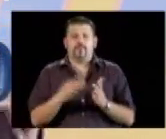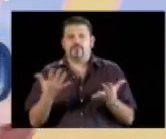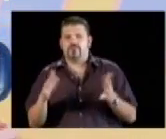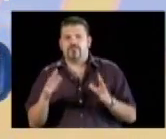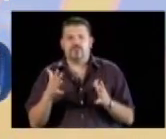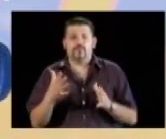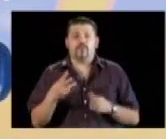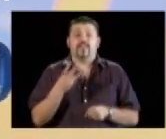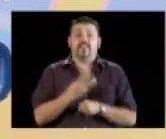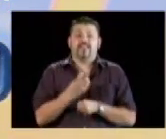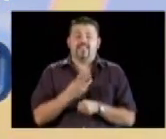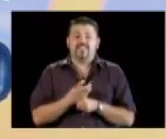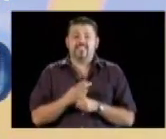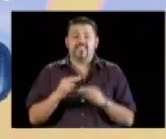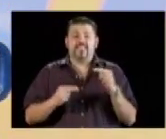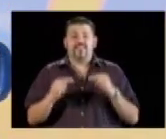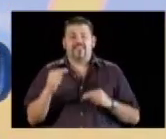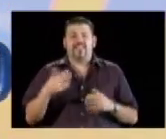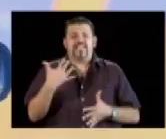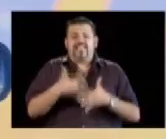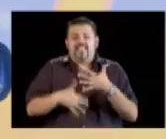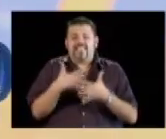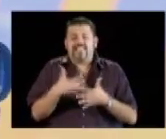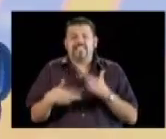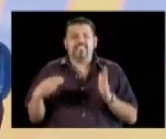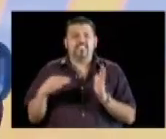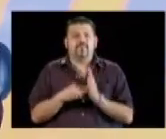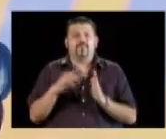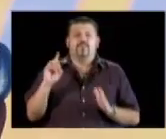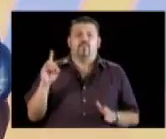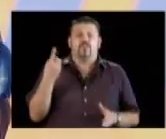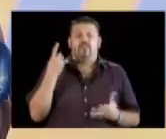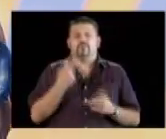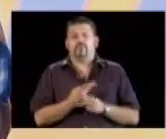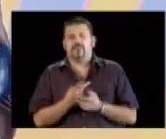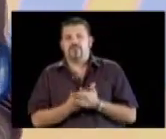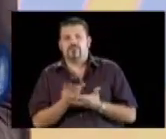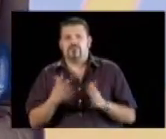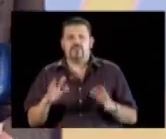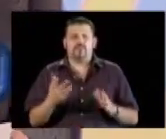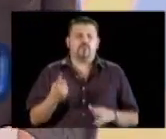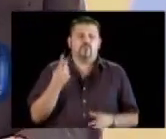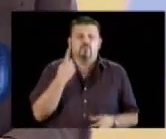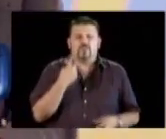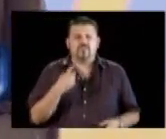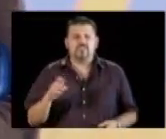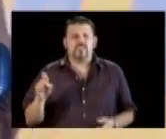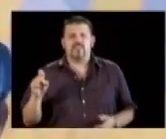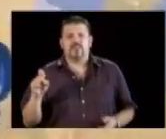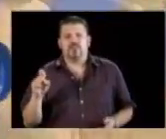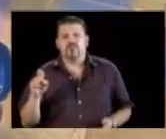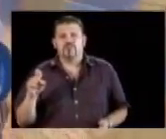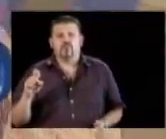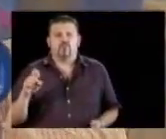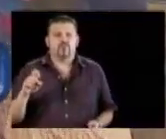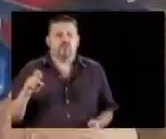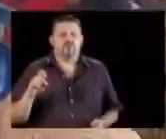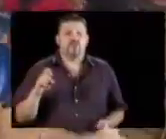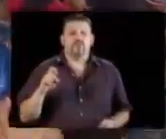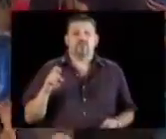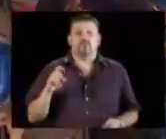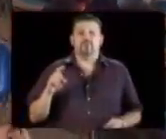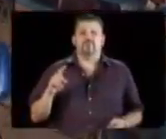nivel 15 mil dólares, que son en pesos, ahora ya está más latoso con esto de los cambios,